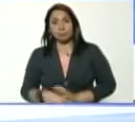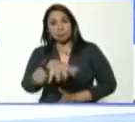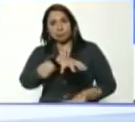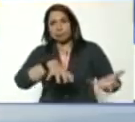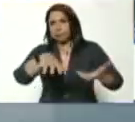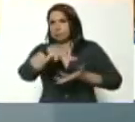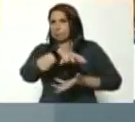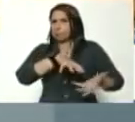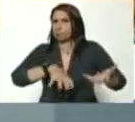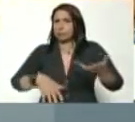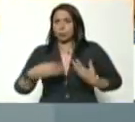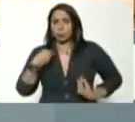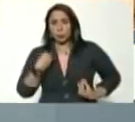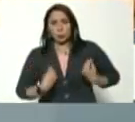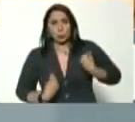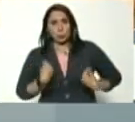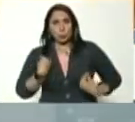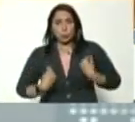alarmante,